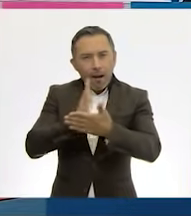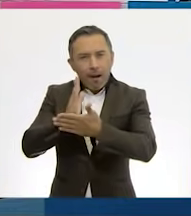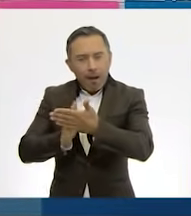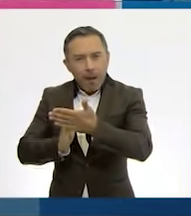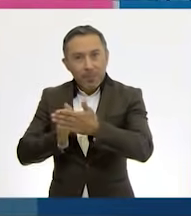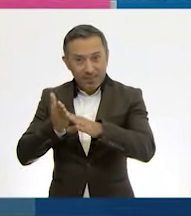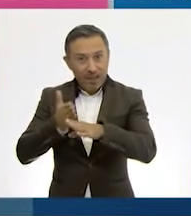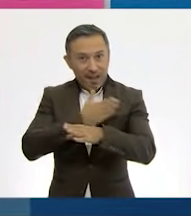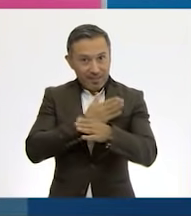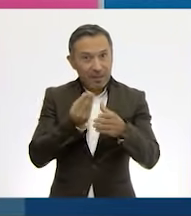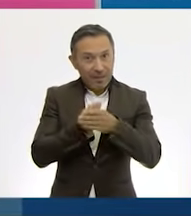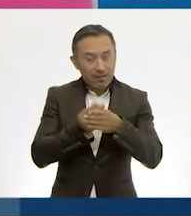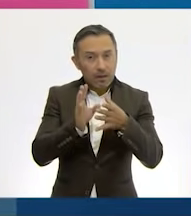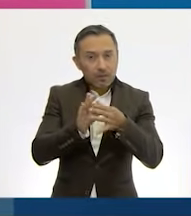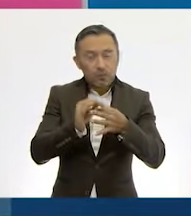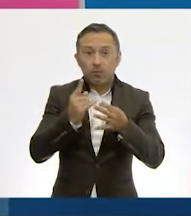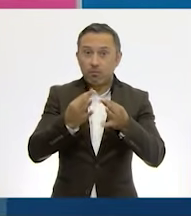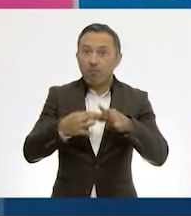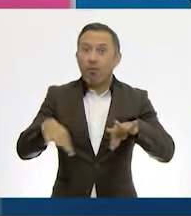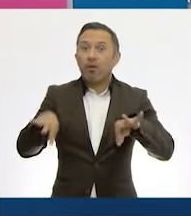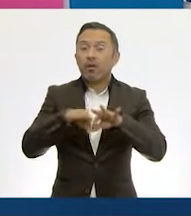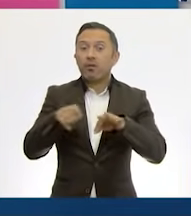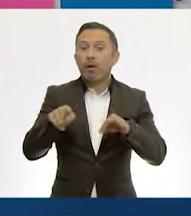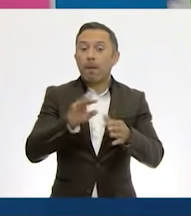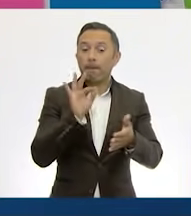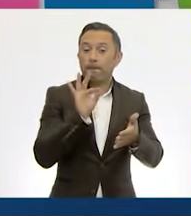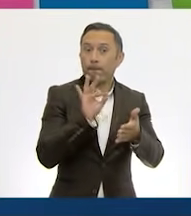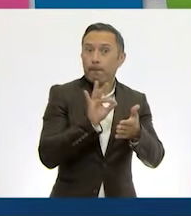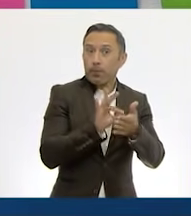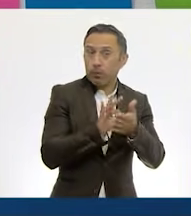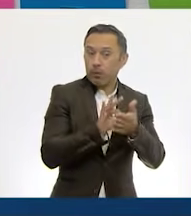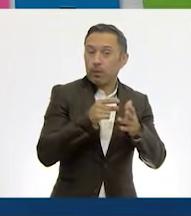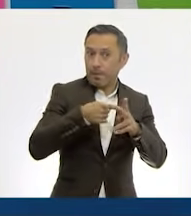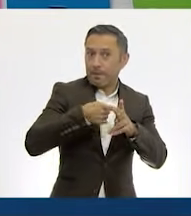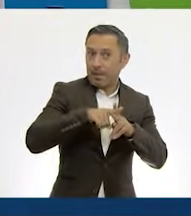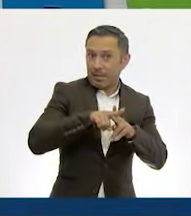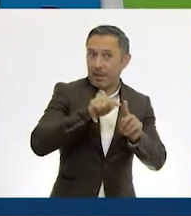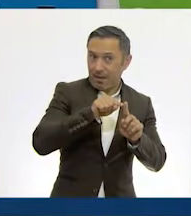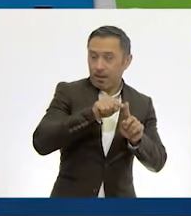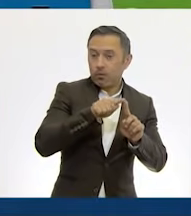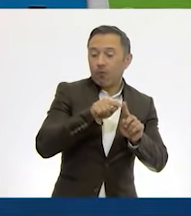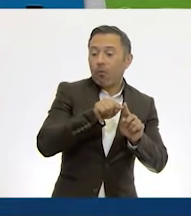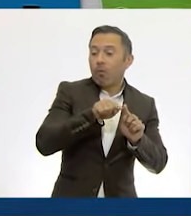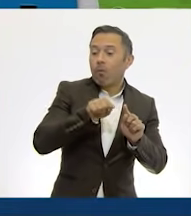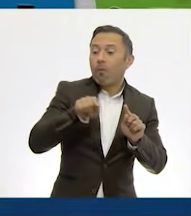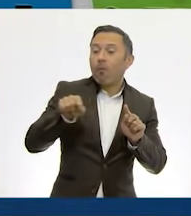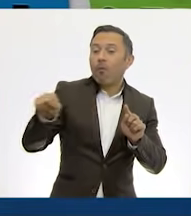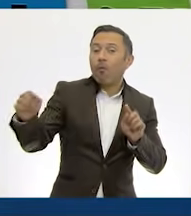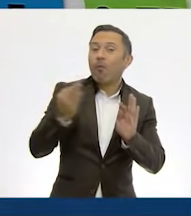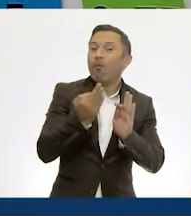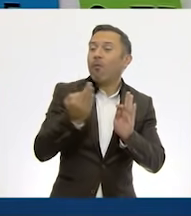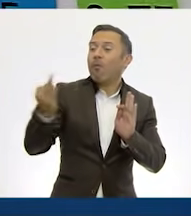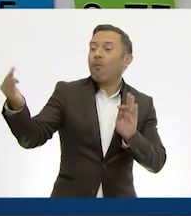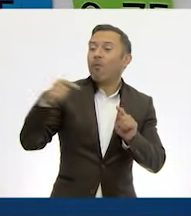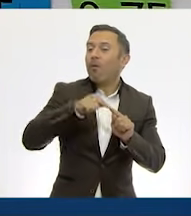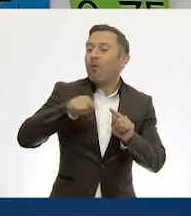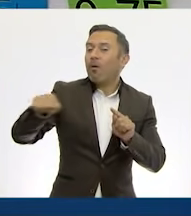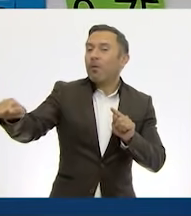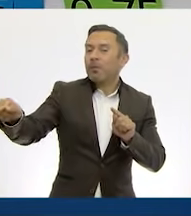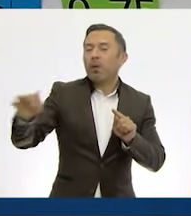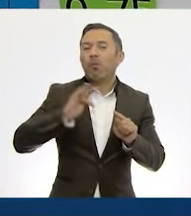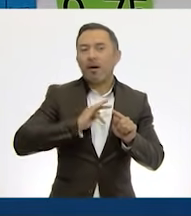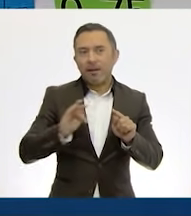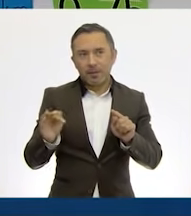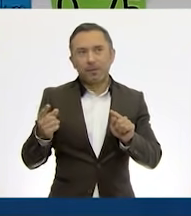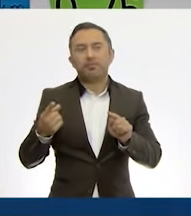la importancia de tener nuestro punto de origen y el trayecto total y para poder ubicar el